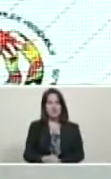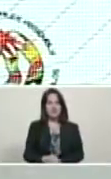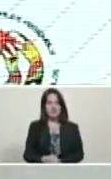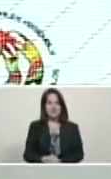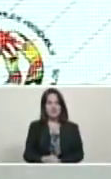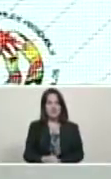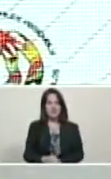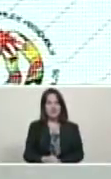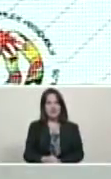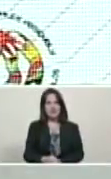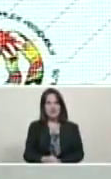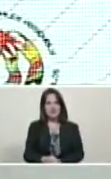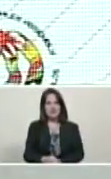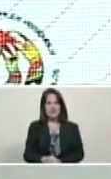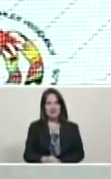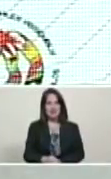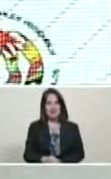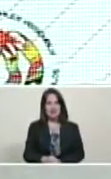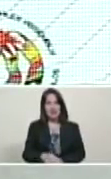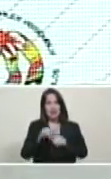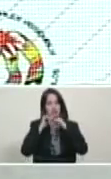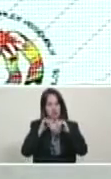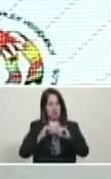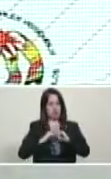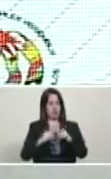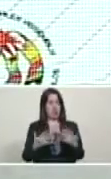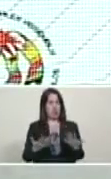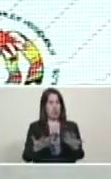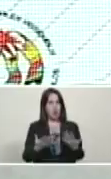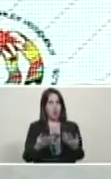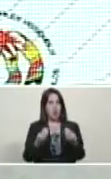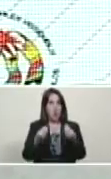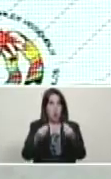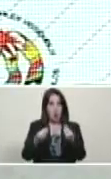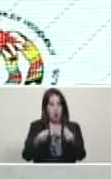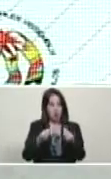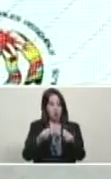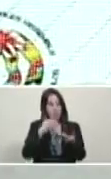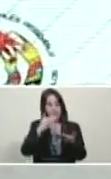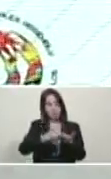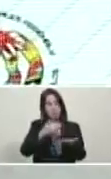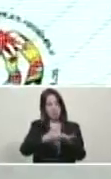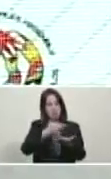cuando fui informado que solicitaban